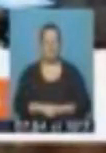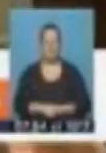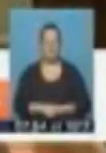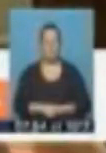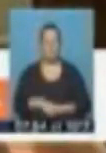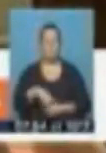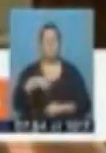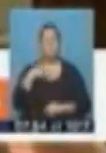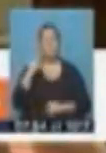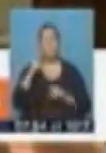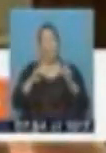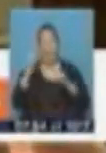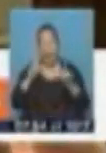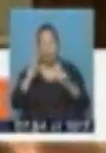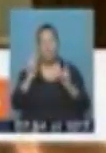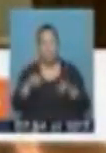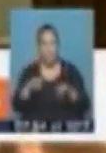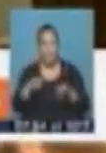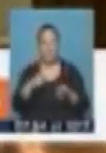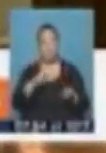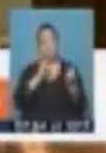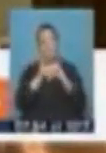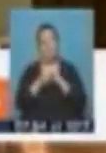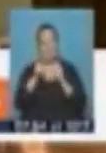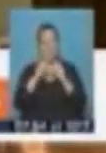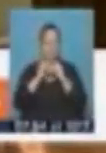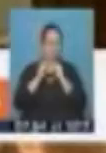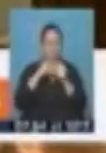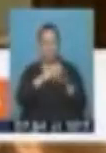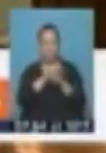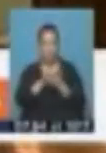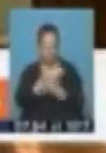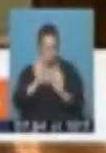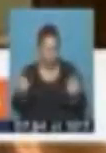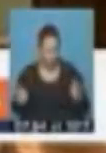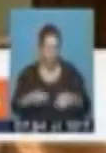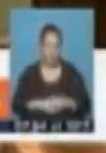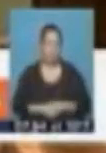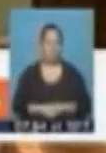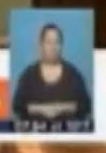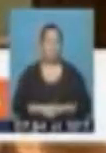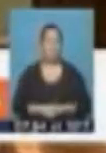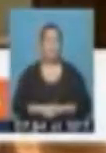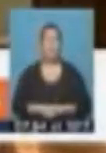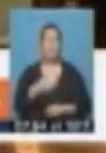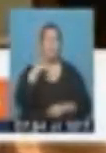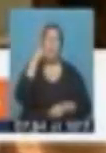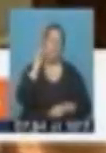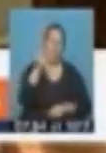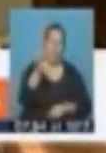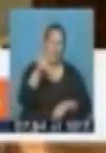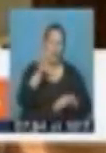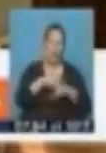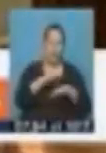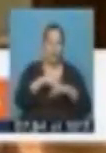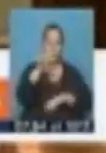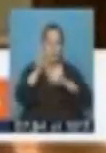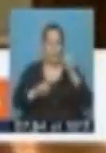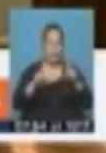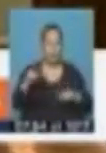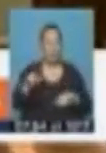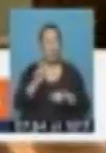y en muchos de esos casos han sido rebatidas en la misma audiencia, ¿no? Se acusaba a uno de los